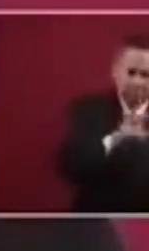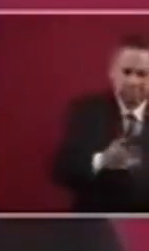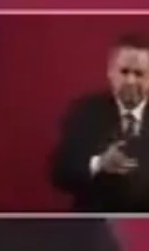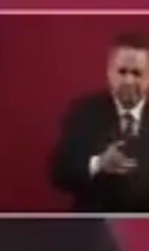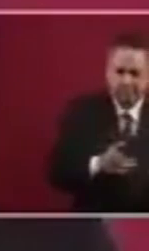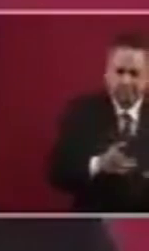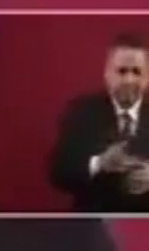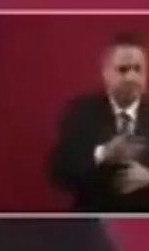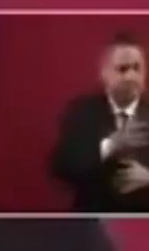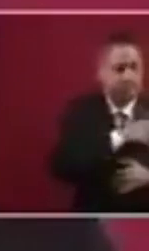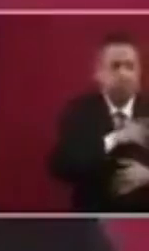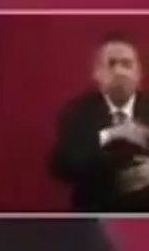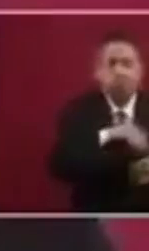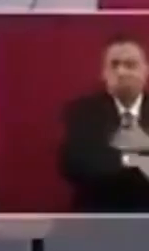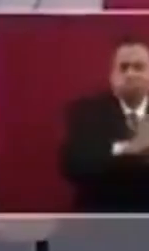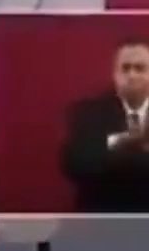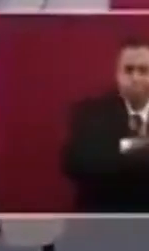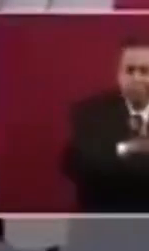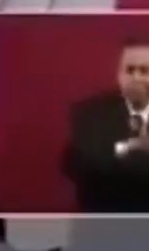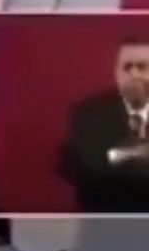porque sus hijos están detenidos